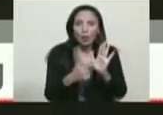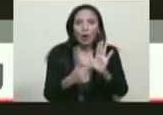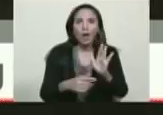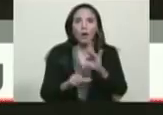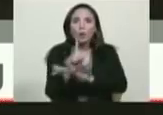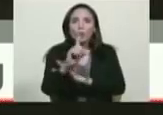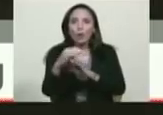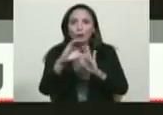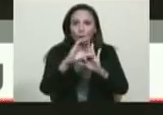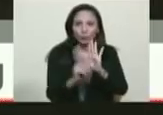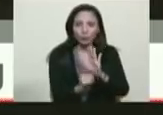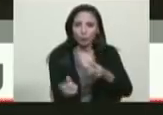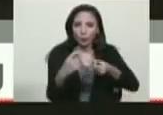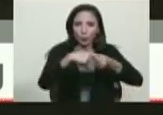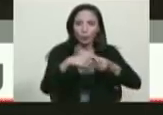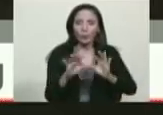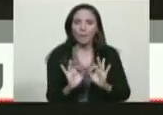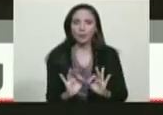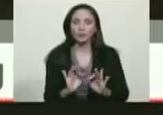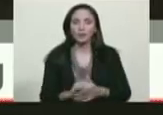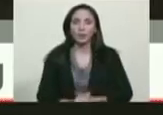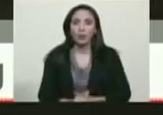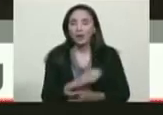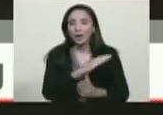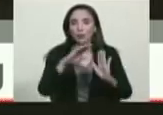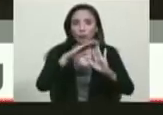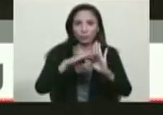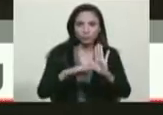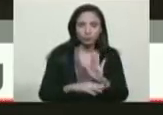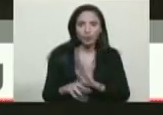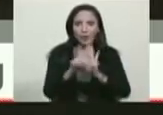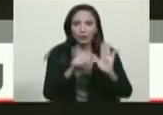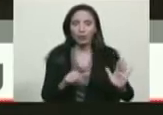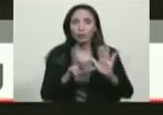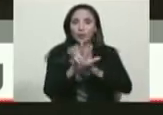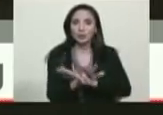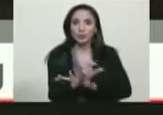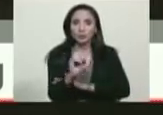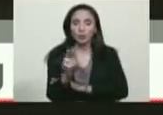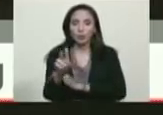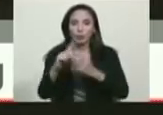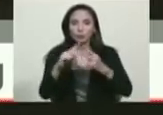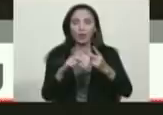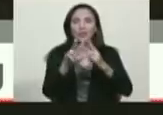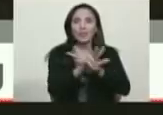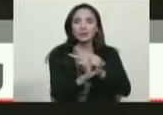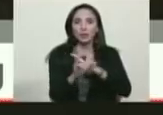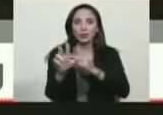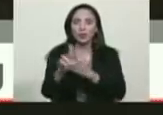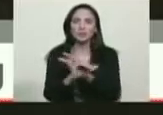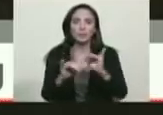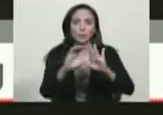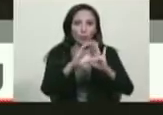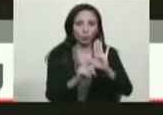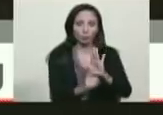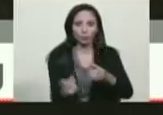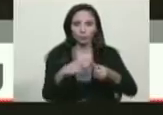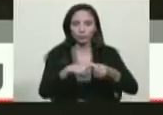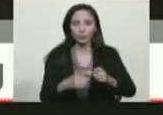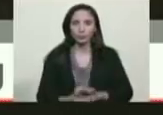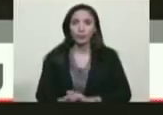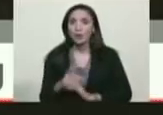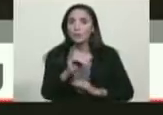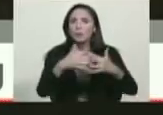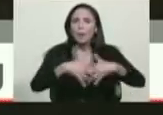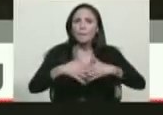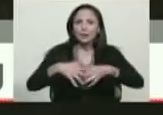la Constitución y de lo específicamente establecido en los artículos 302 y 303 de la misma. Dicha